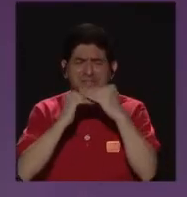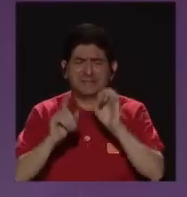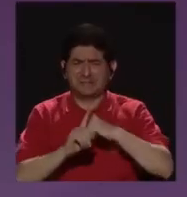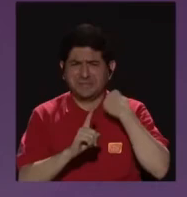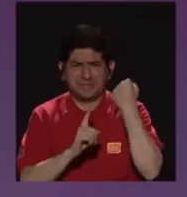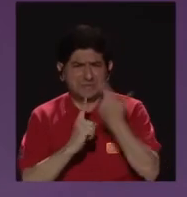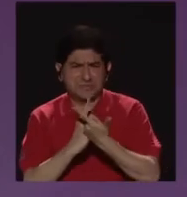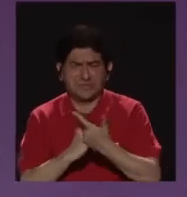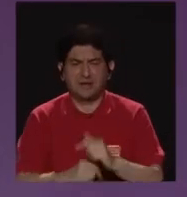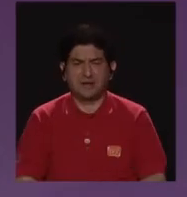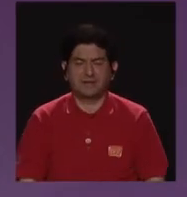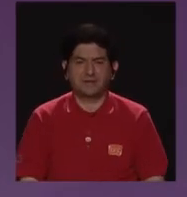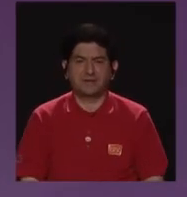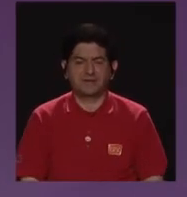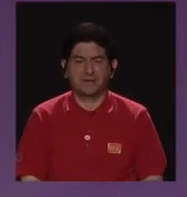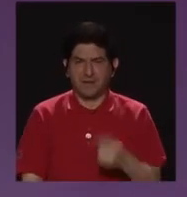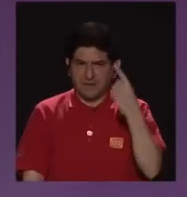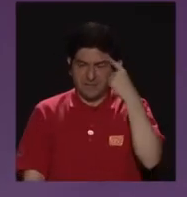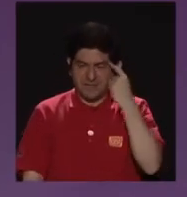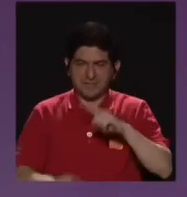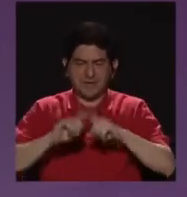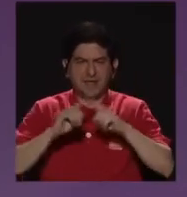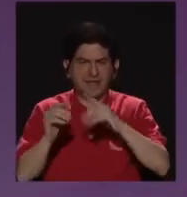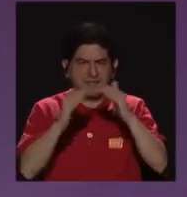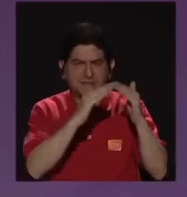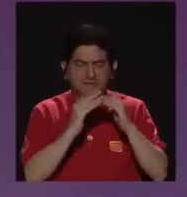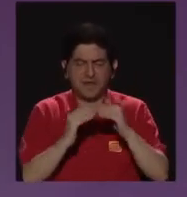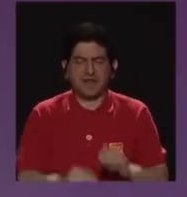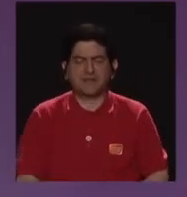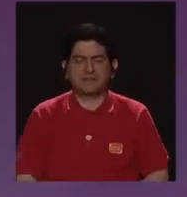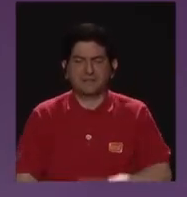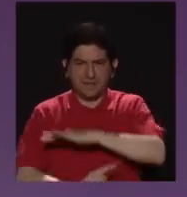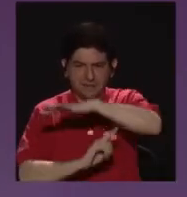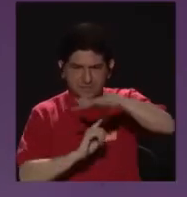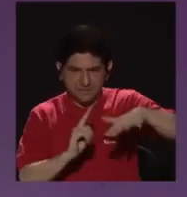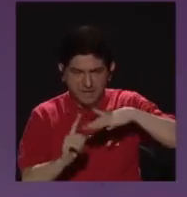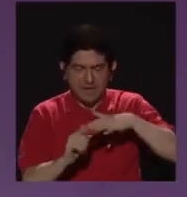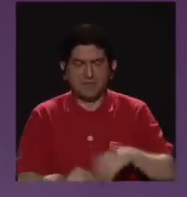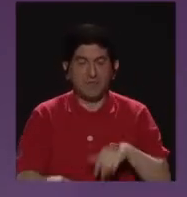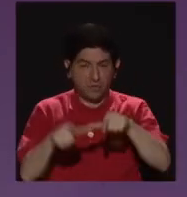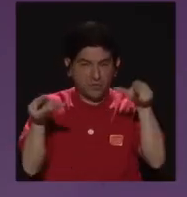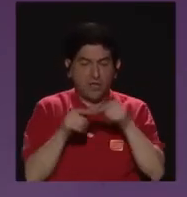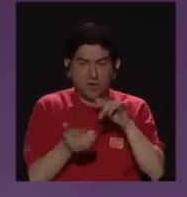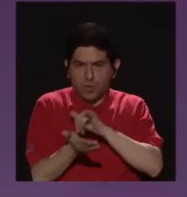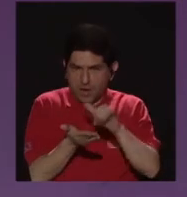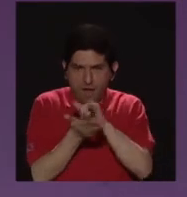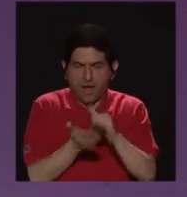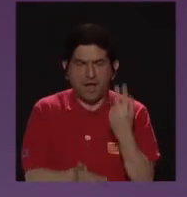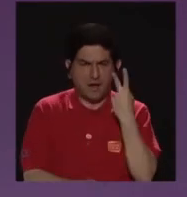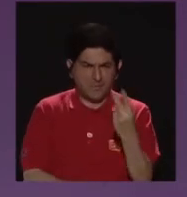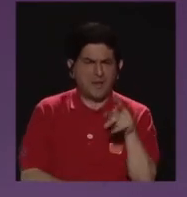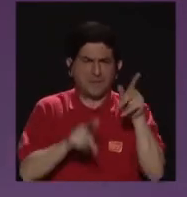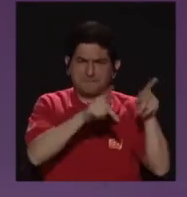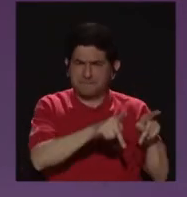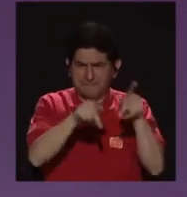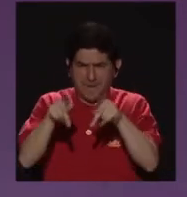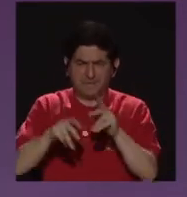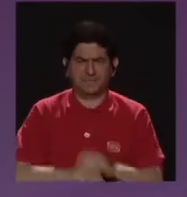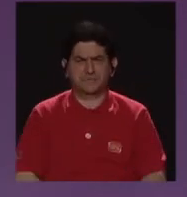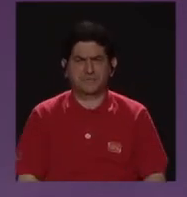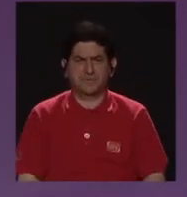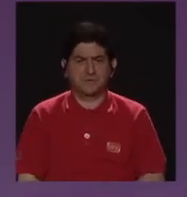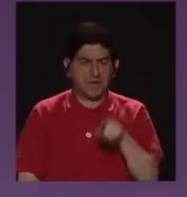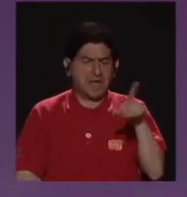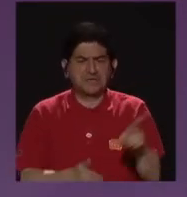dijo en stonewall y los barrios que habían como alrededor de ella se veía como este montón de gente que era